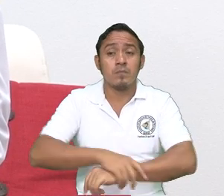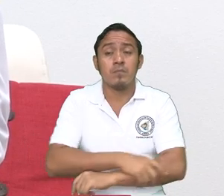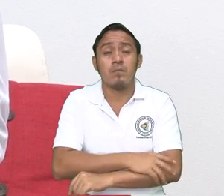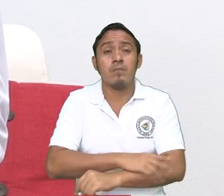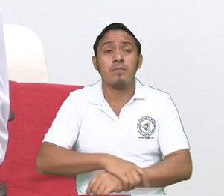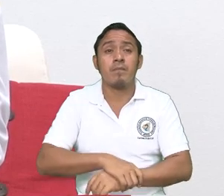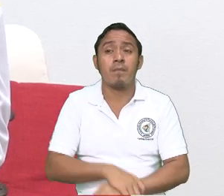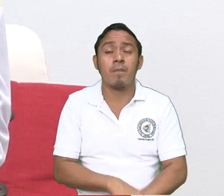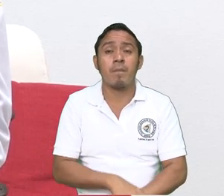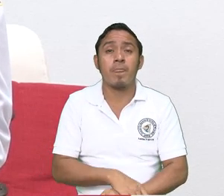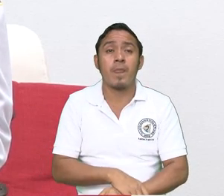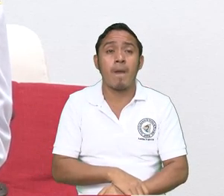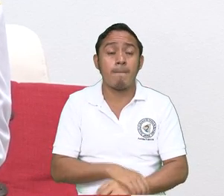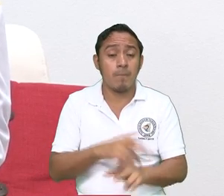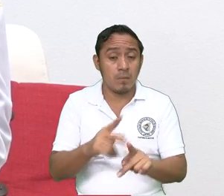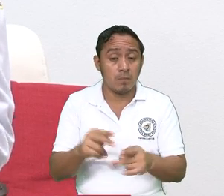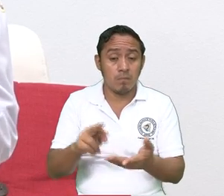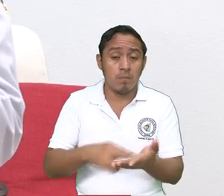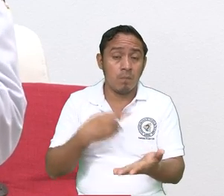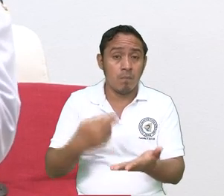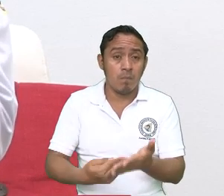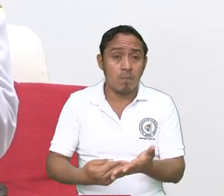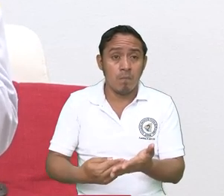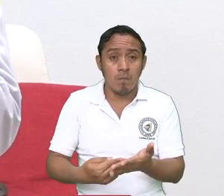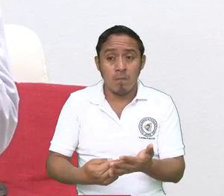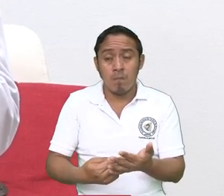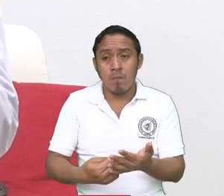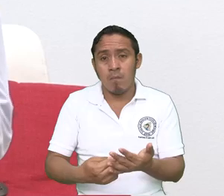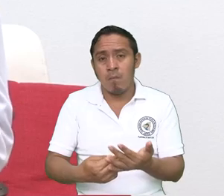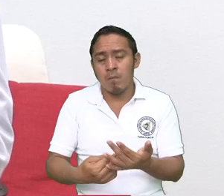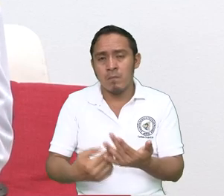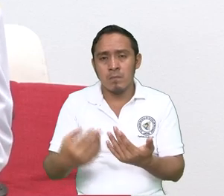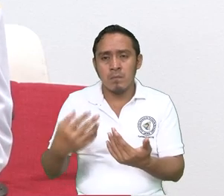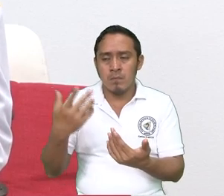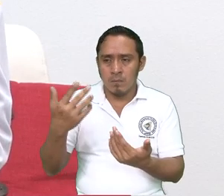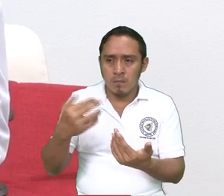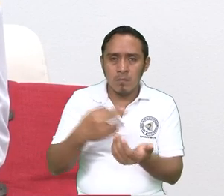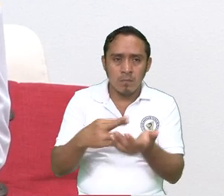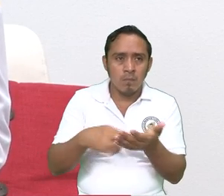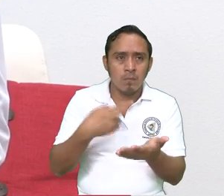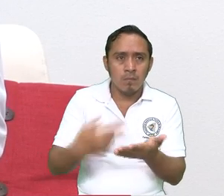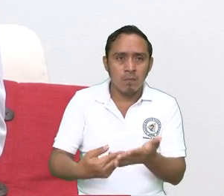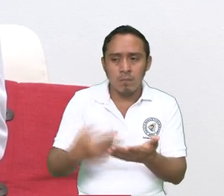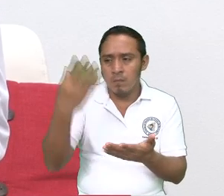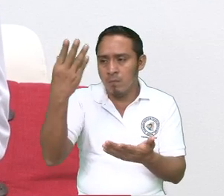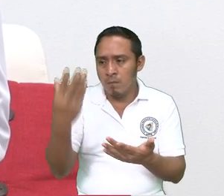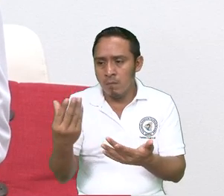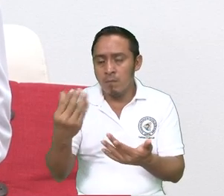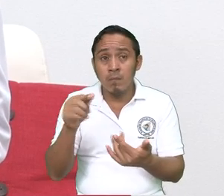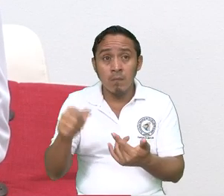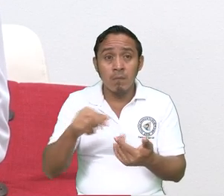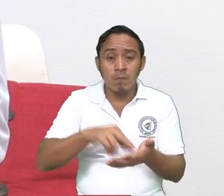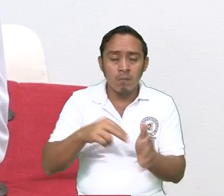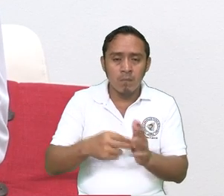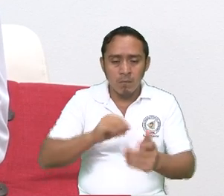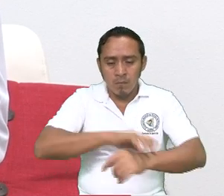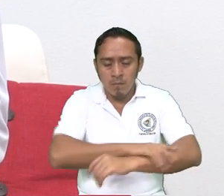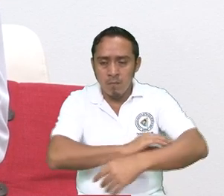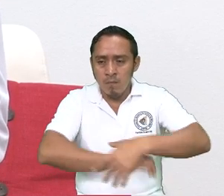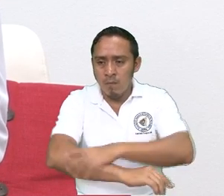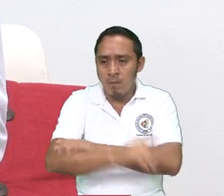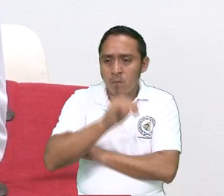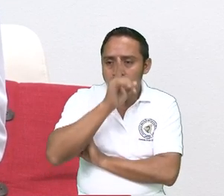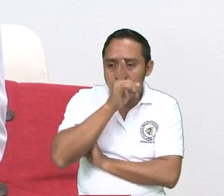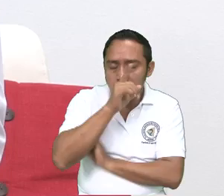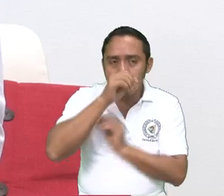pero si puede el donante de sangre si bien es cierto de otro tema pero si se considera un héroe anónimo si de